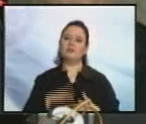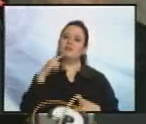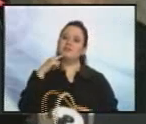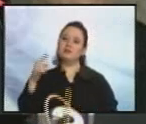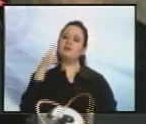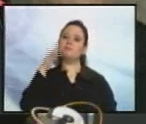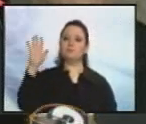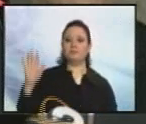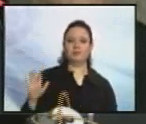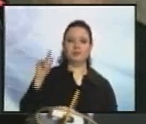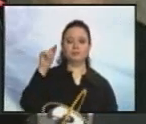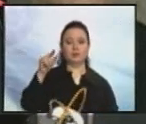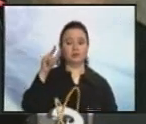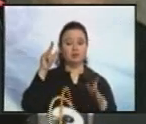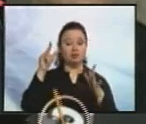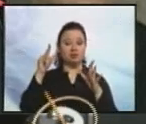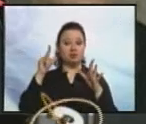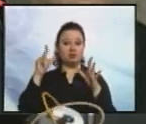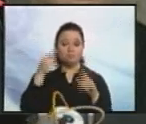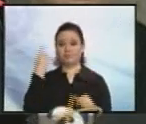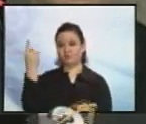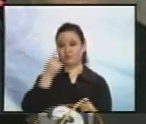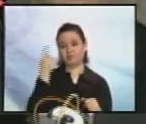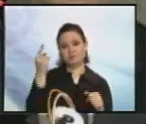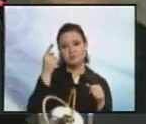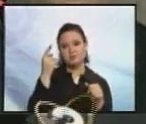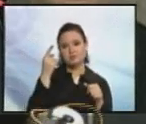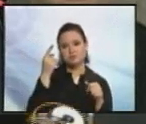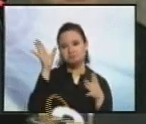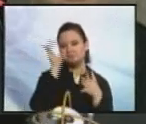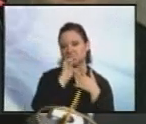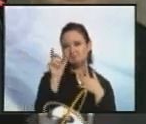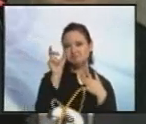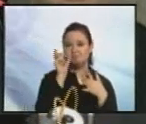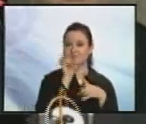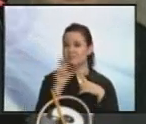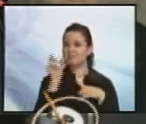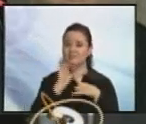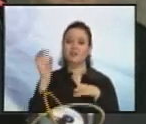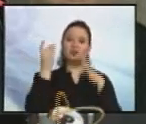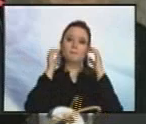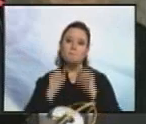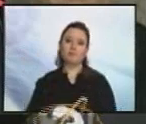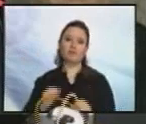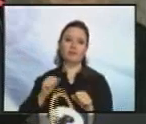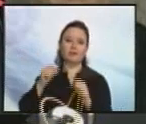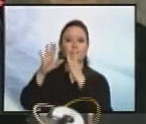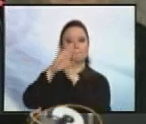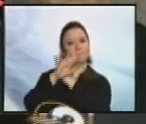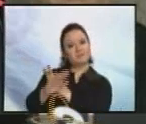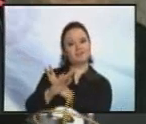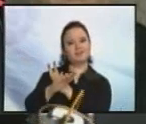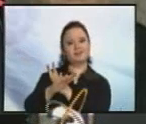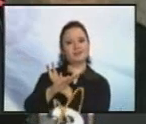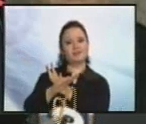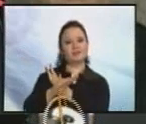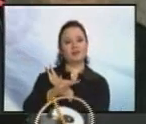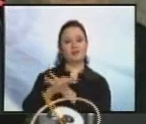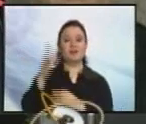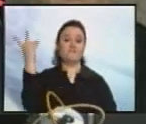mantener activos todos los factores que tiendan a combatir el crimen y a lograr